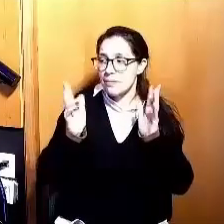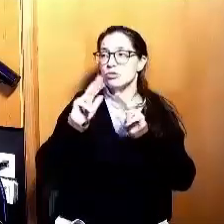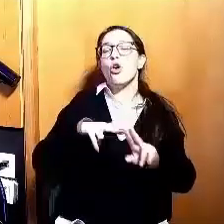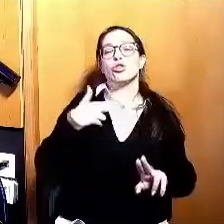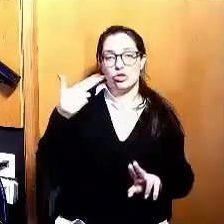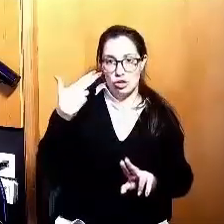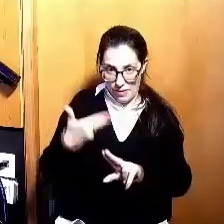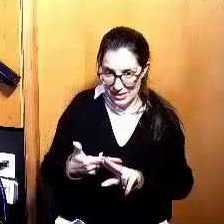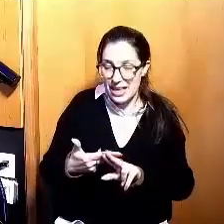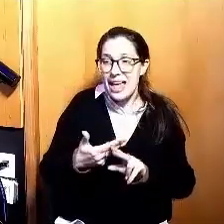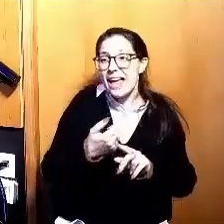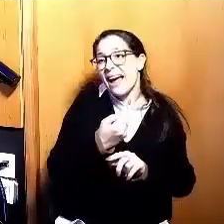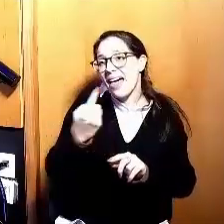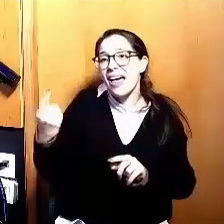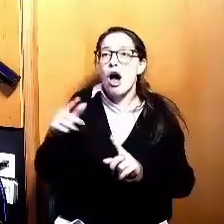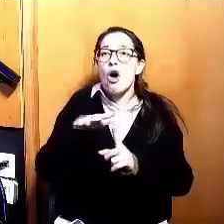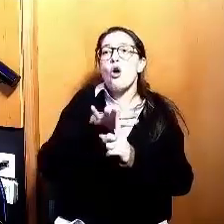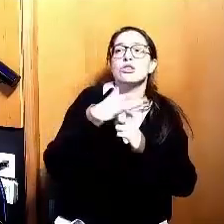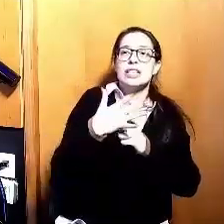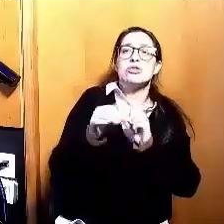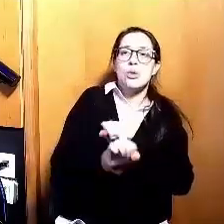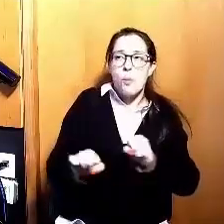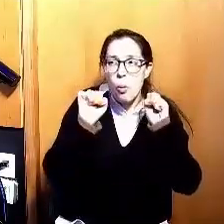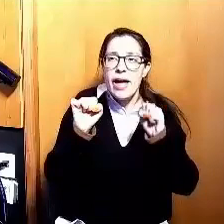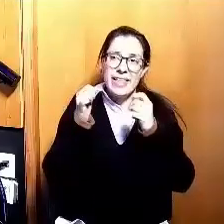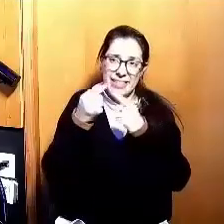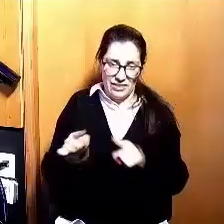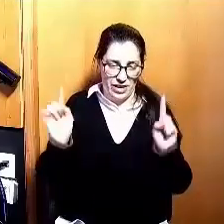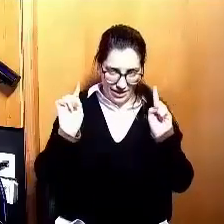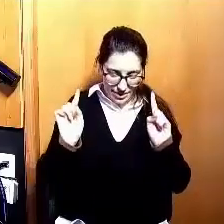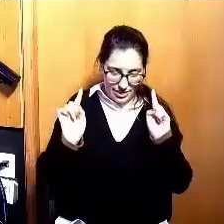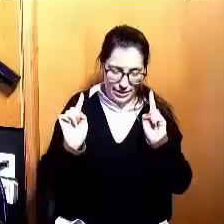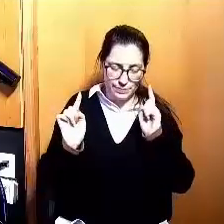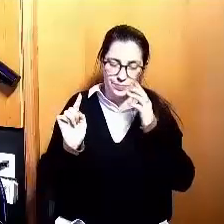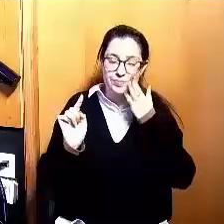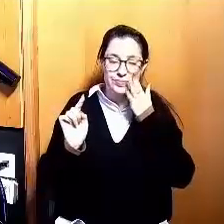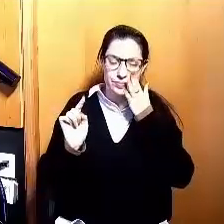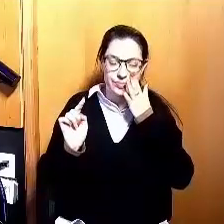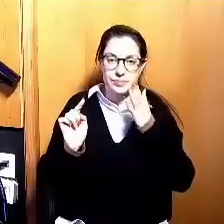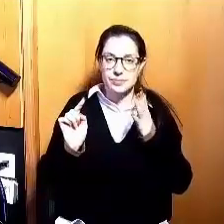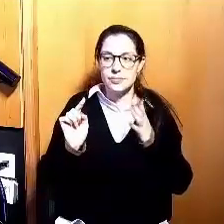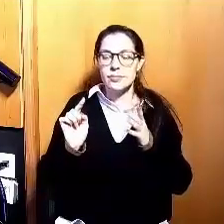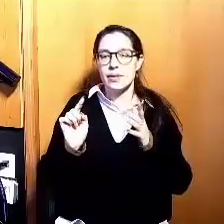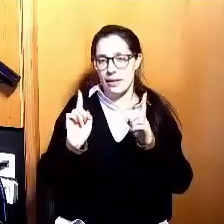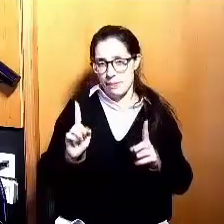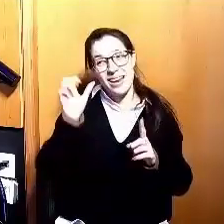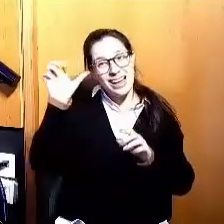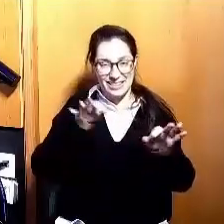contexto puede ser un poco distinto, pero empezando a incluir en nuestros planes de acción y en nuestras